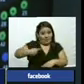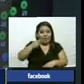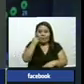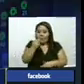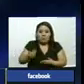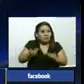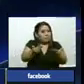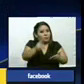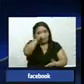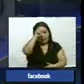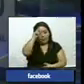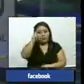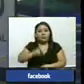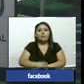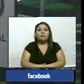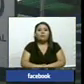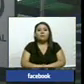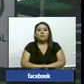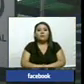cargo.